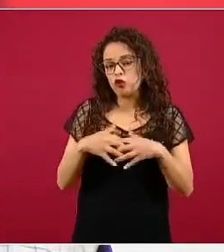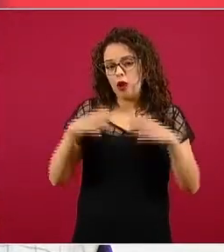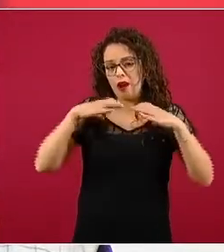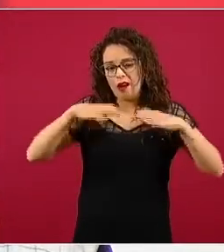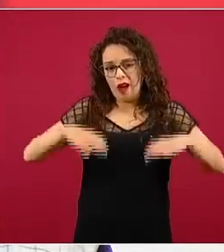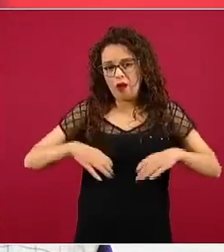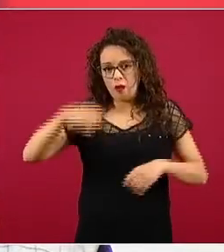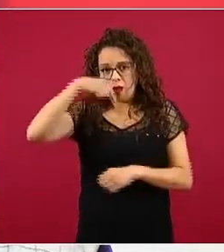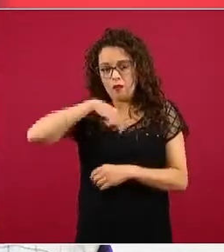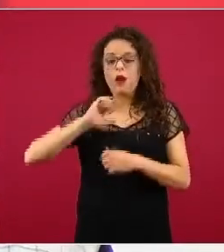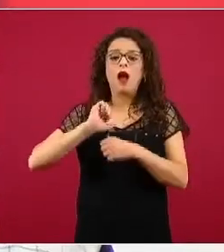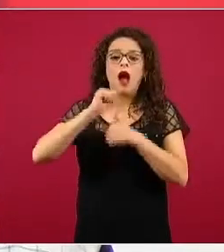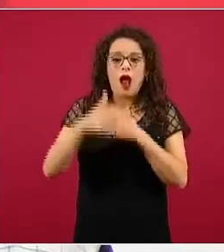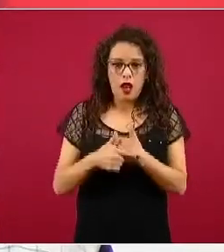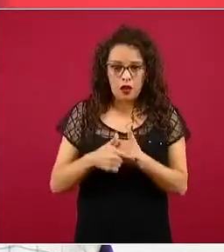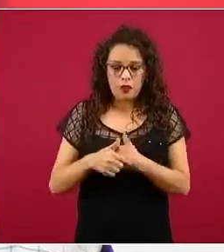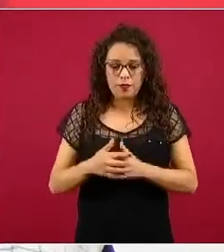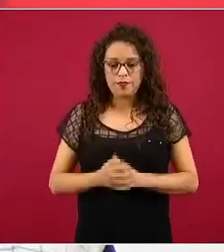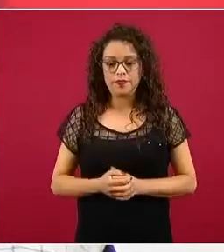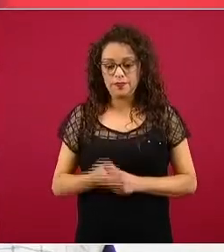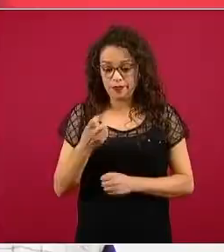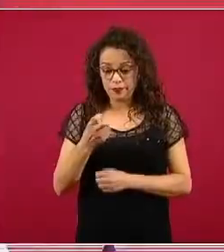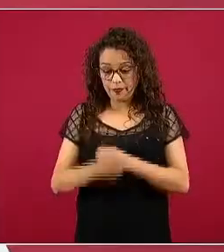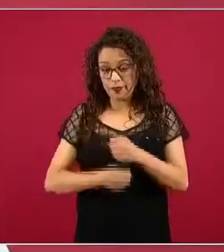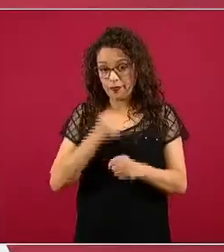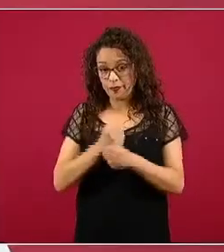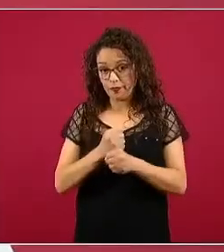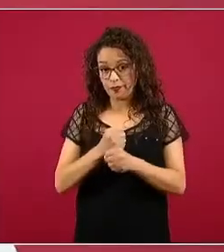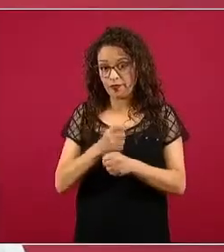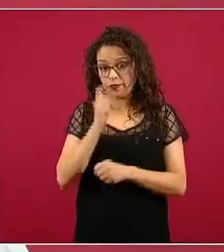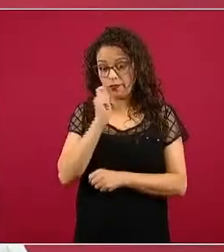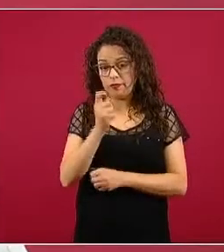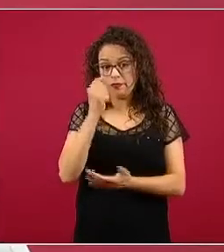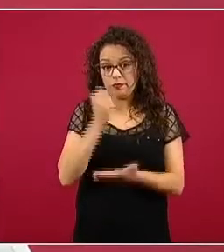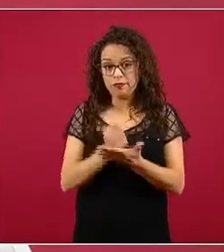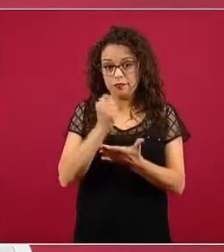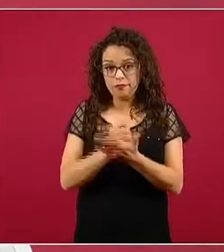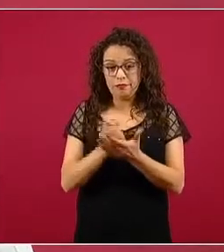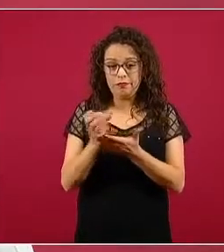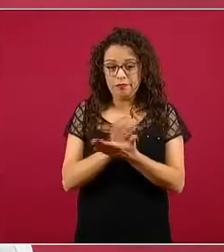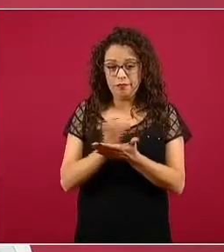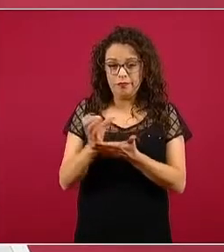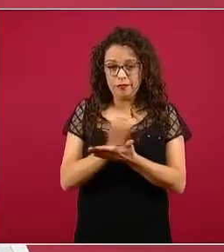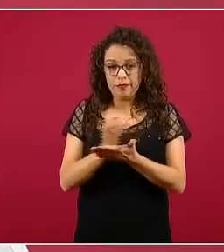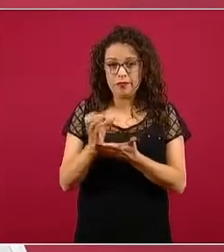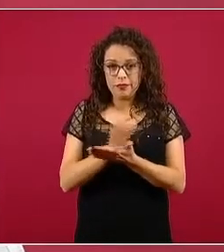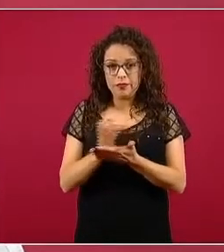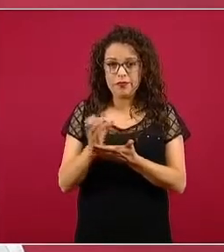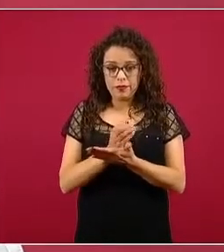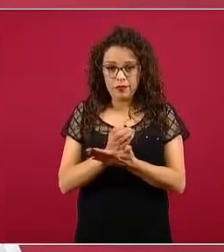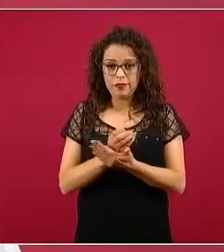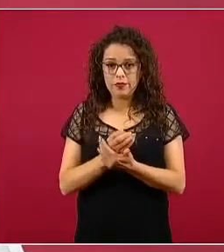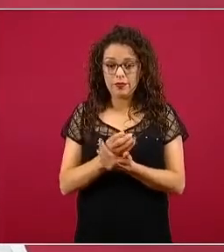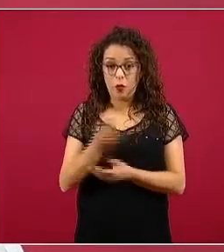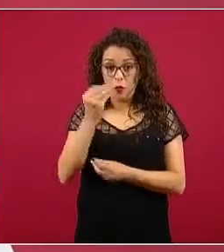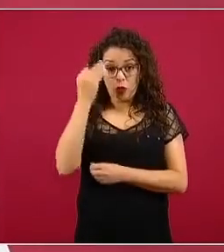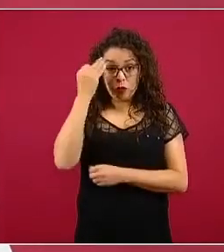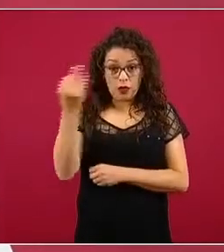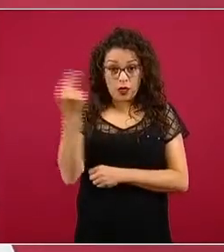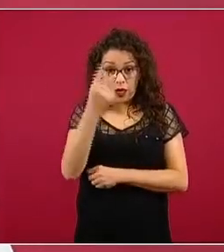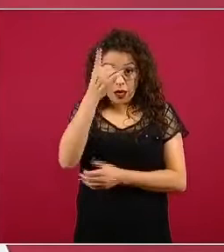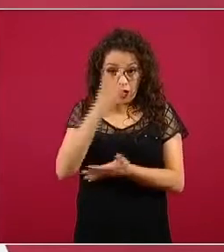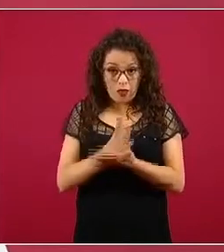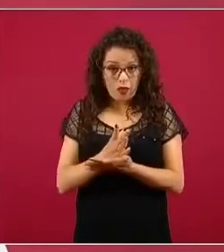daño, lógicamente, la rehabilitación puede requerir no solamente de más tiempo, sino también de